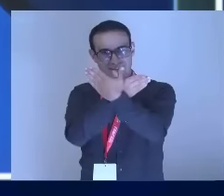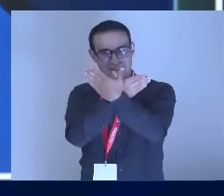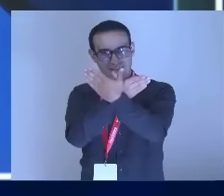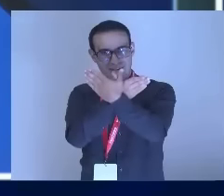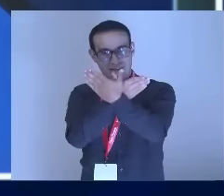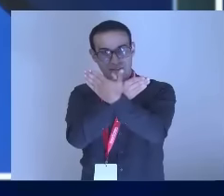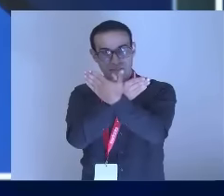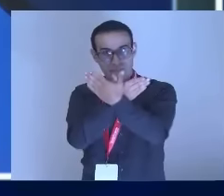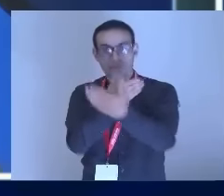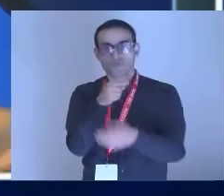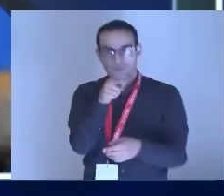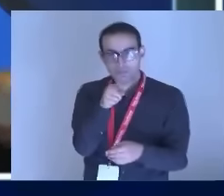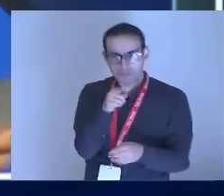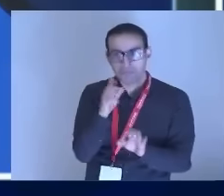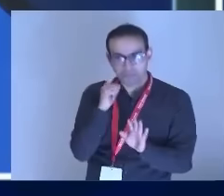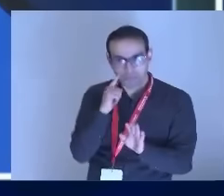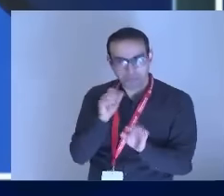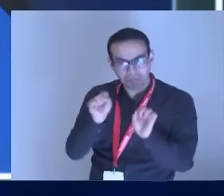da